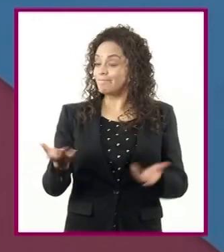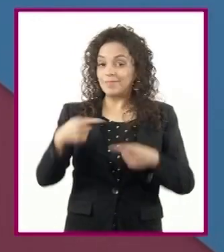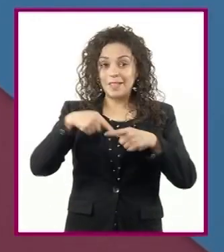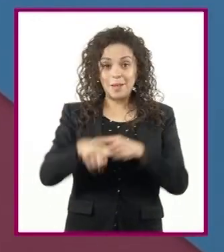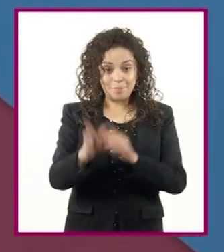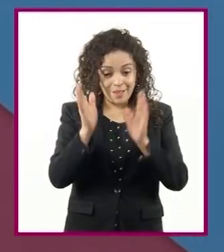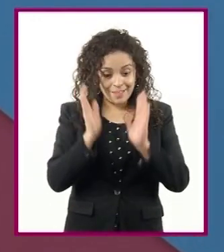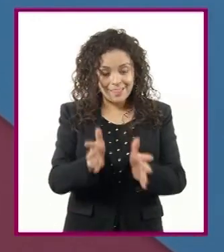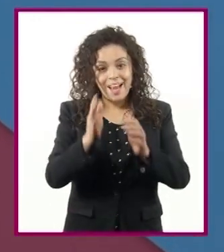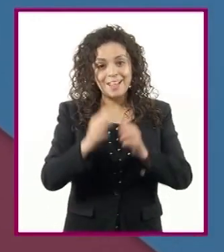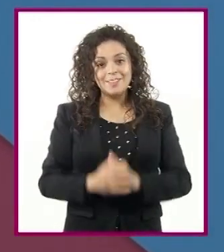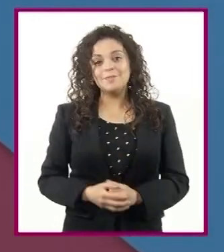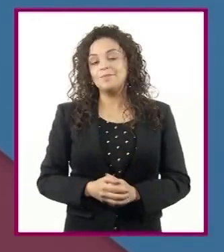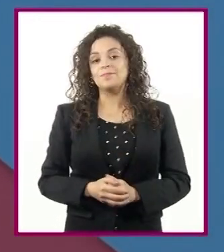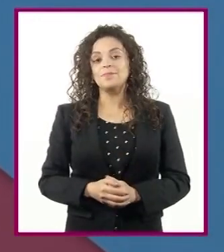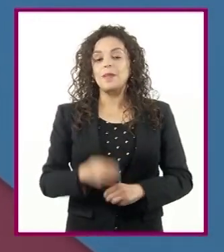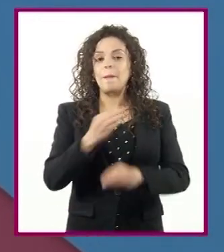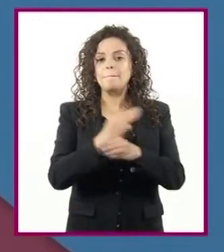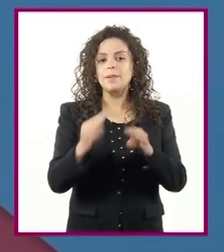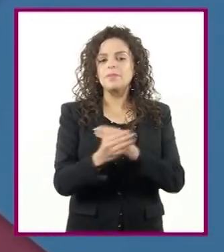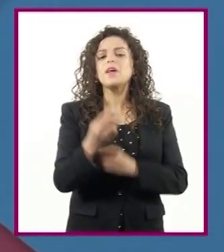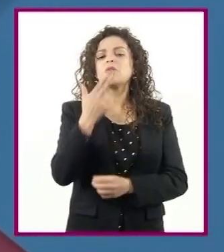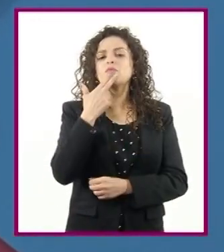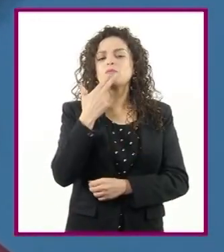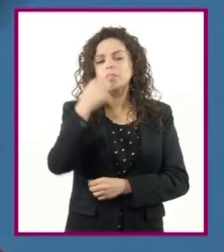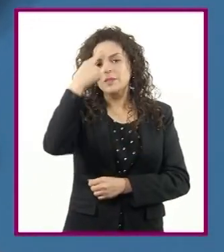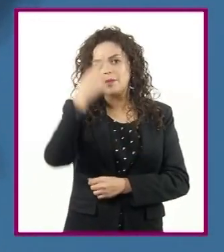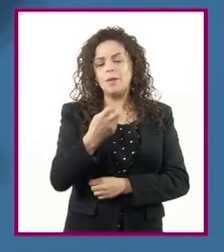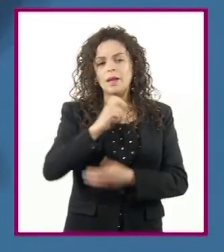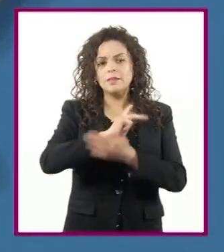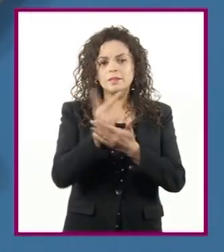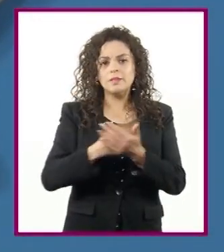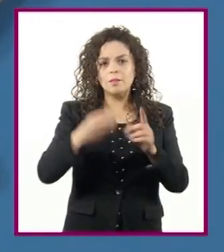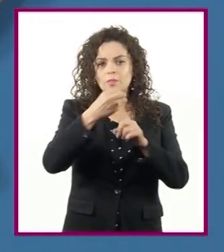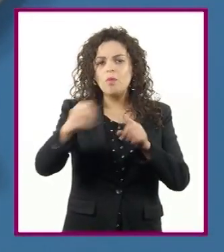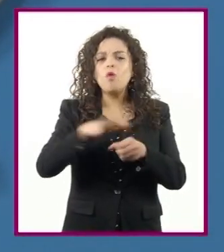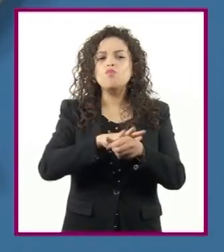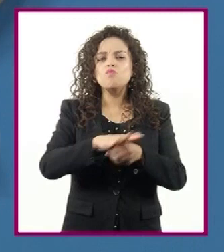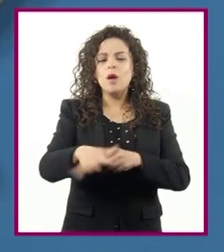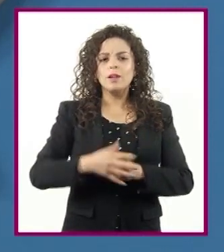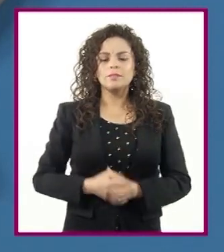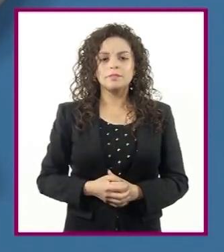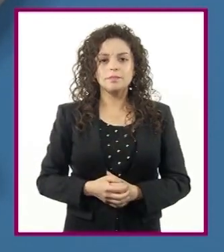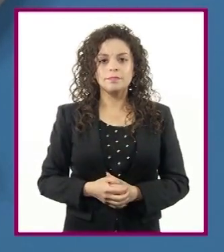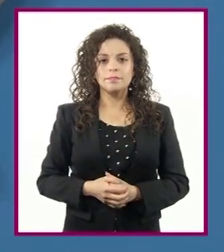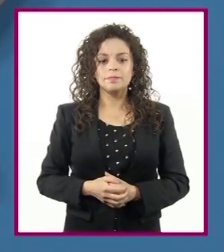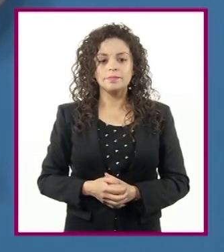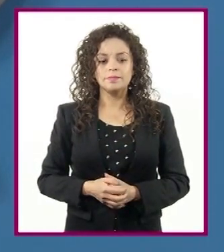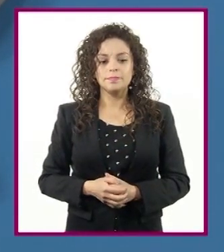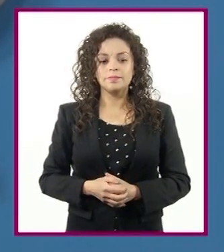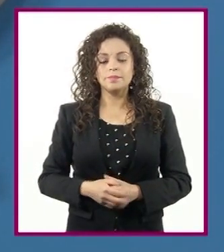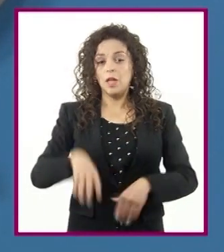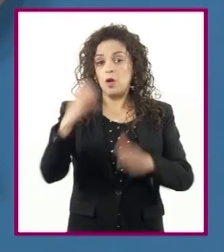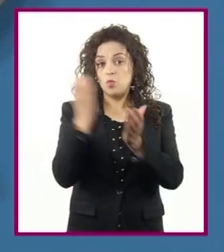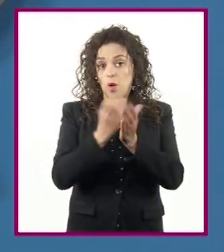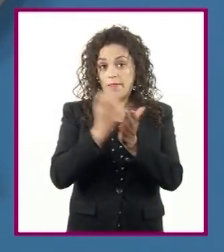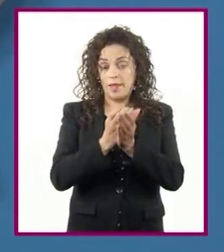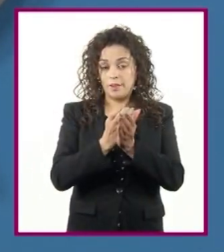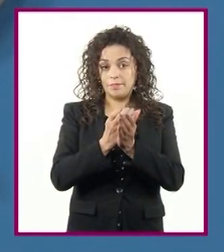antes. Los materiales que vamos a utilizar para esta sesión son los siguientes: cuaderno de